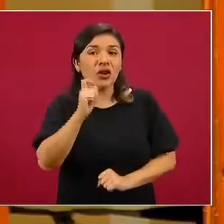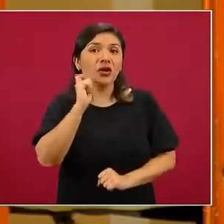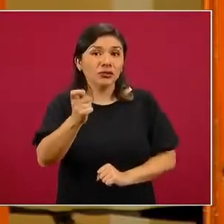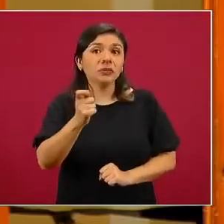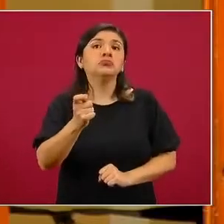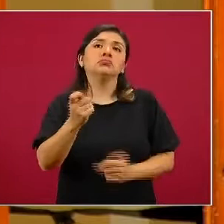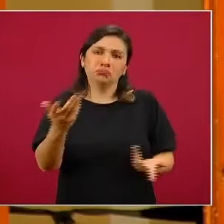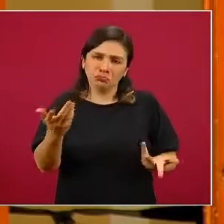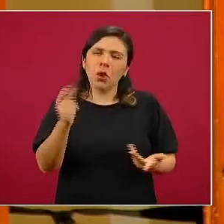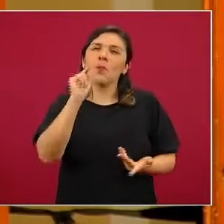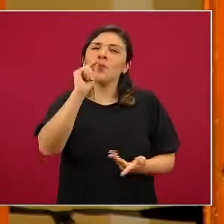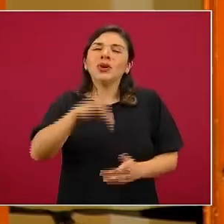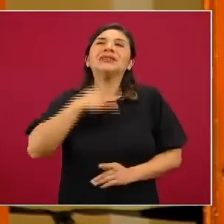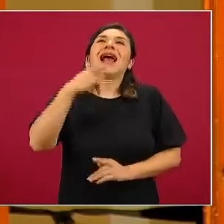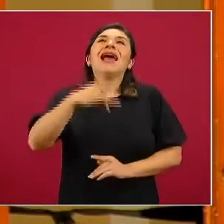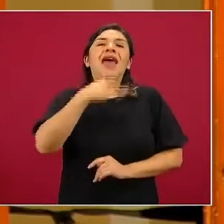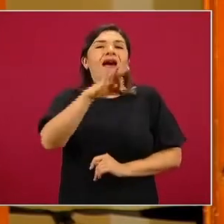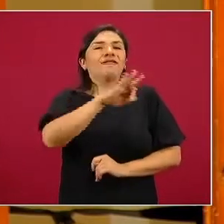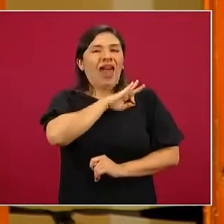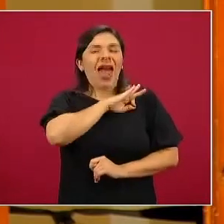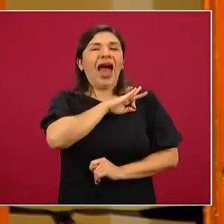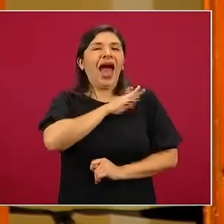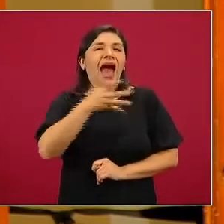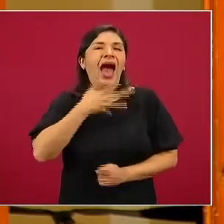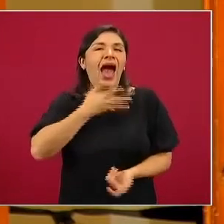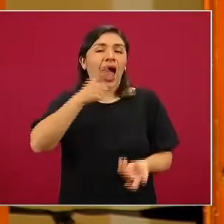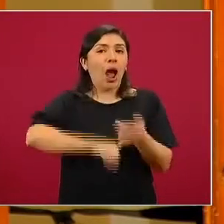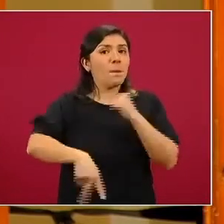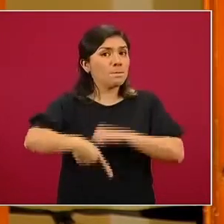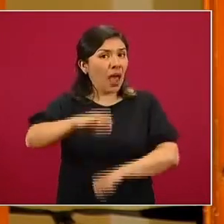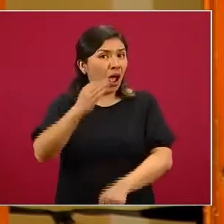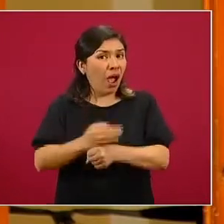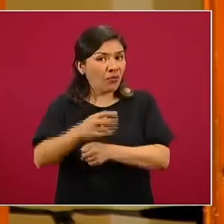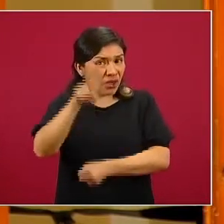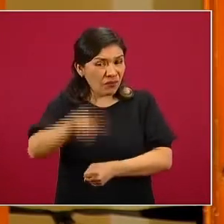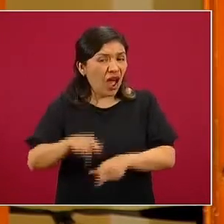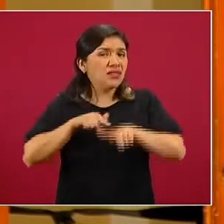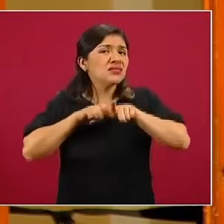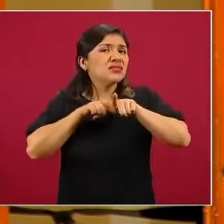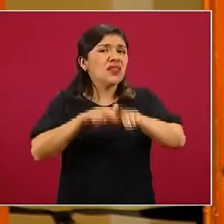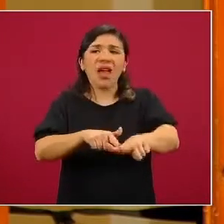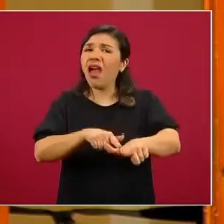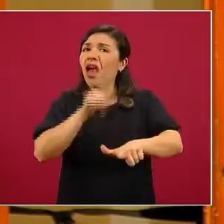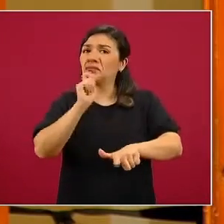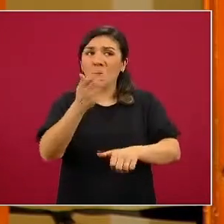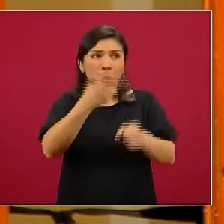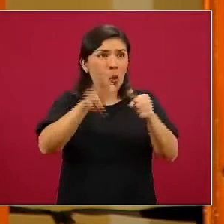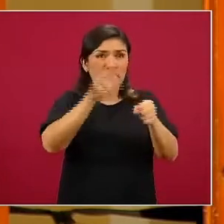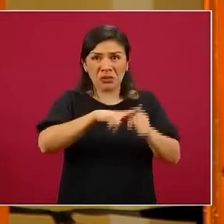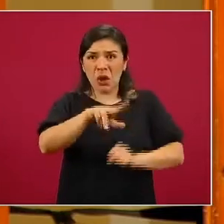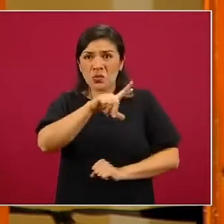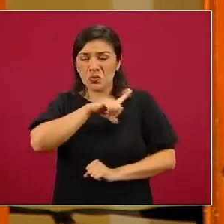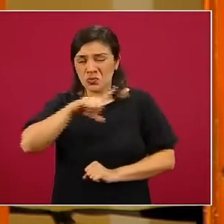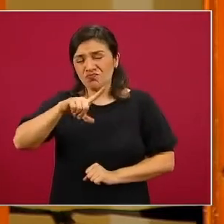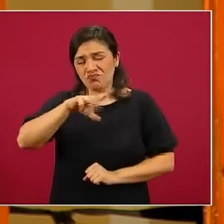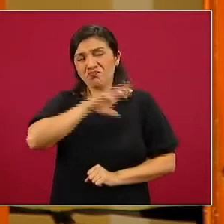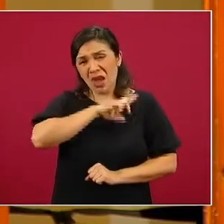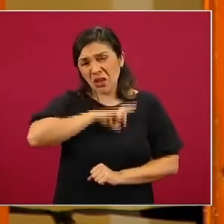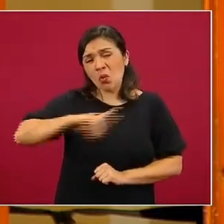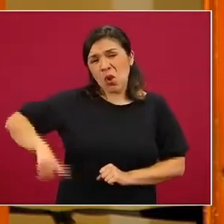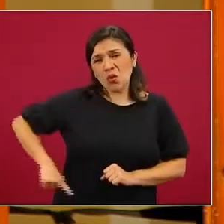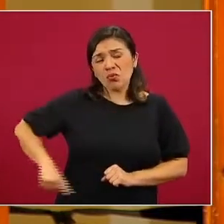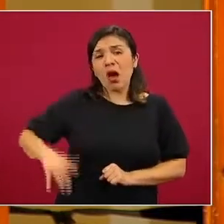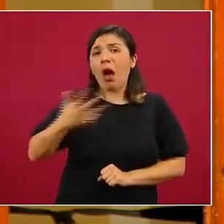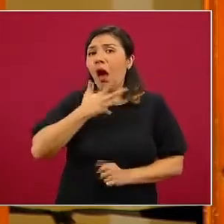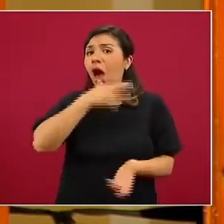aliciente, esto es una esperanza. Sin embargo, seguimos todavía con una condición en los hospitales públicos en los cuales, pues